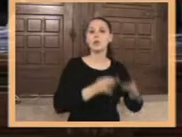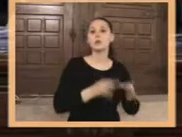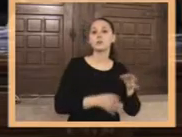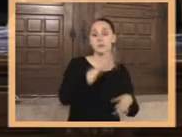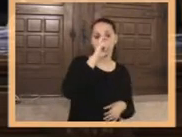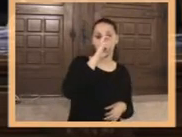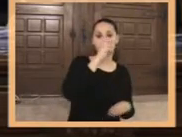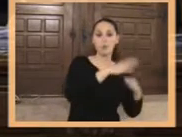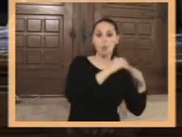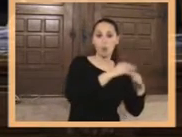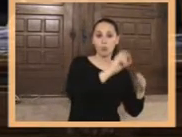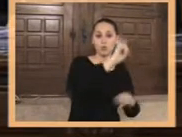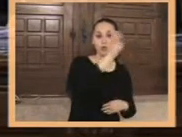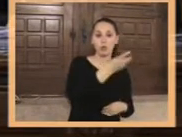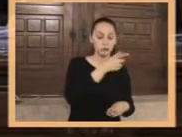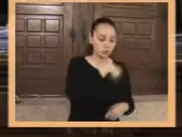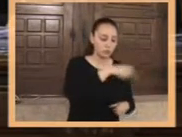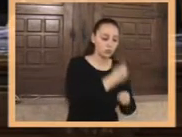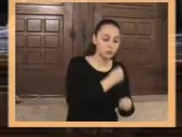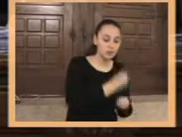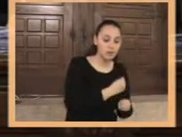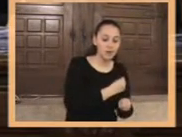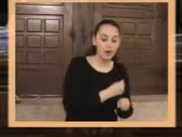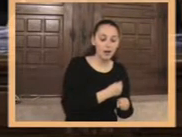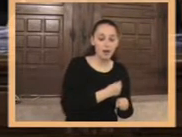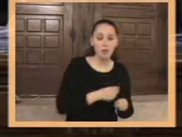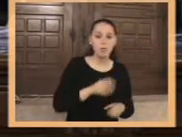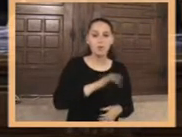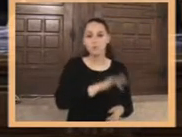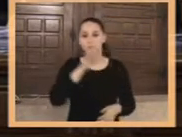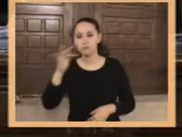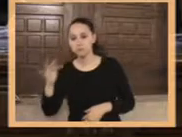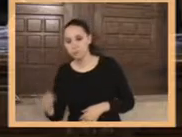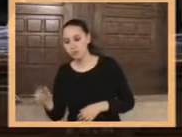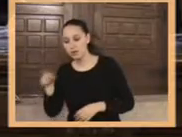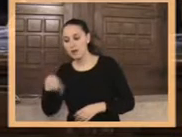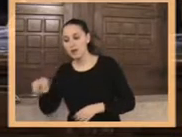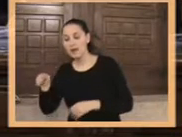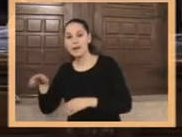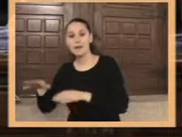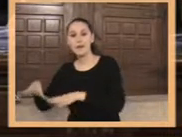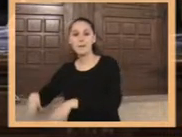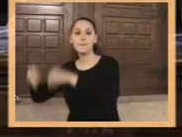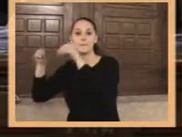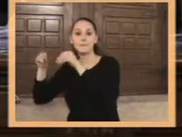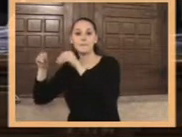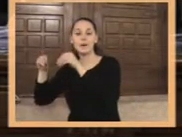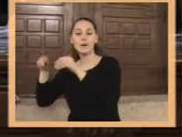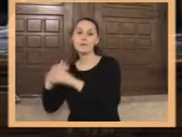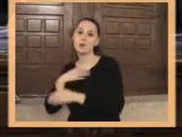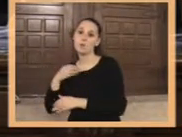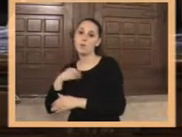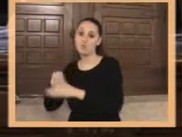mientras tanto nosotros utilizaremos el archivo para que toda la documentación, que saben que gran parte a los 7 años prescribe y se